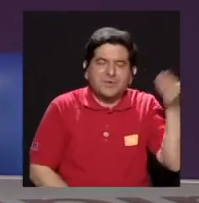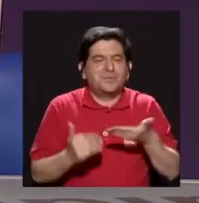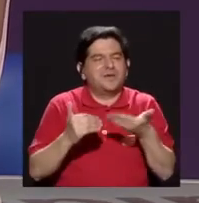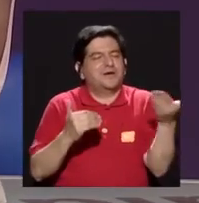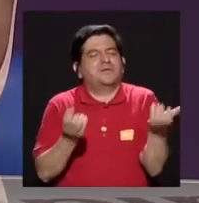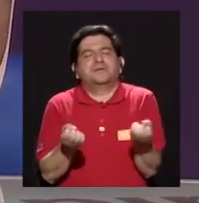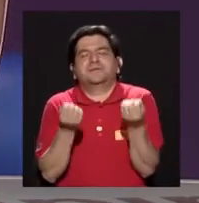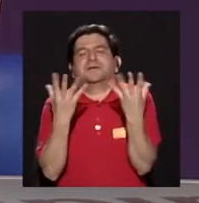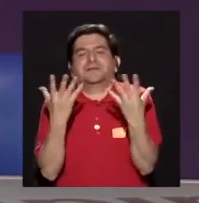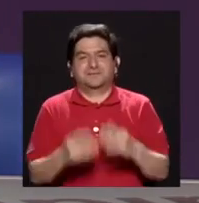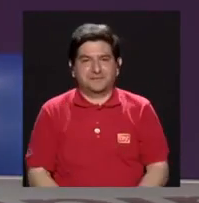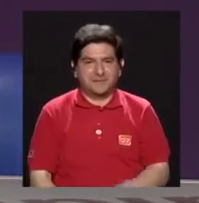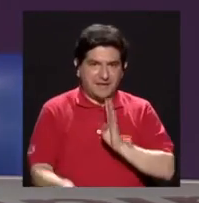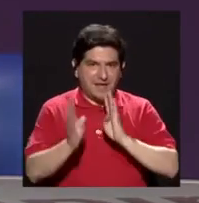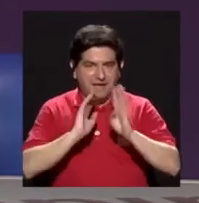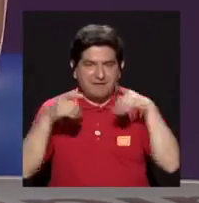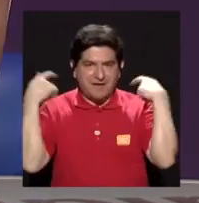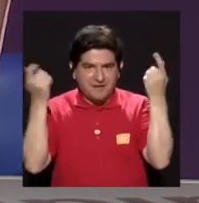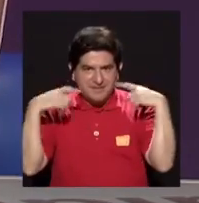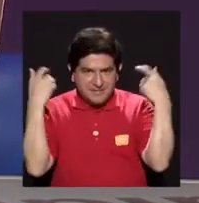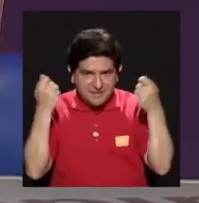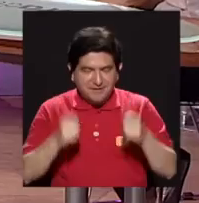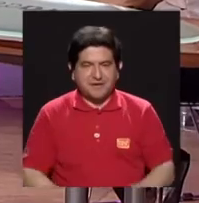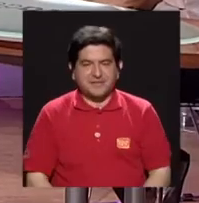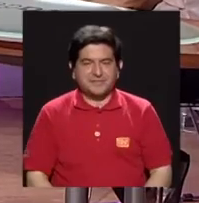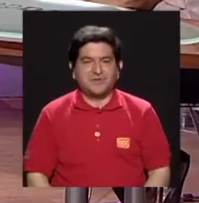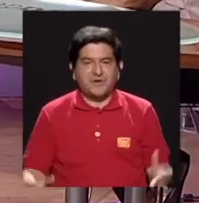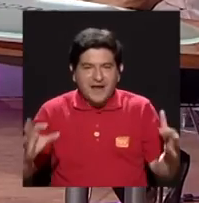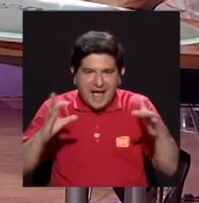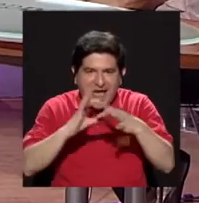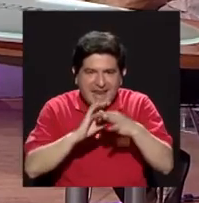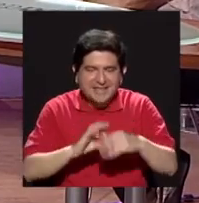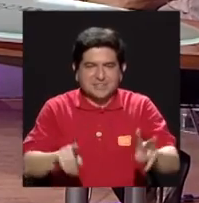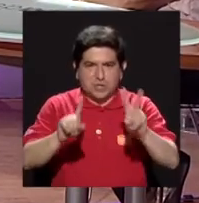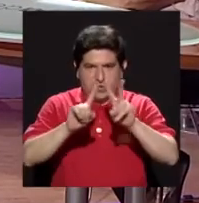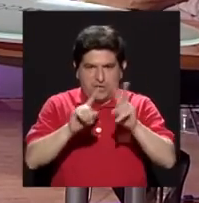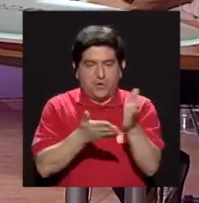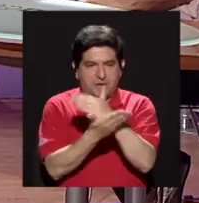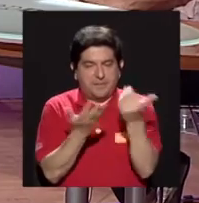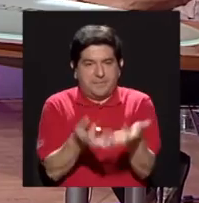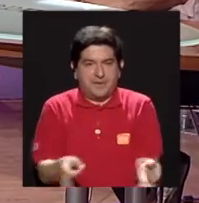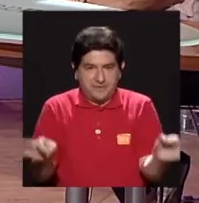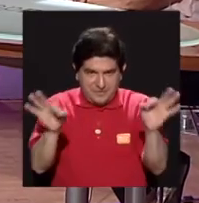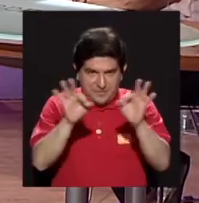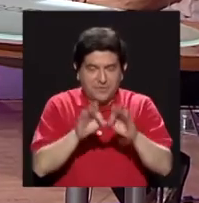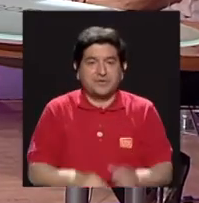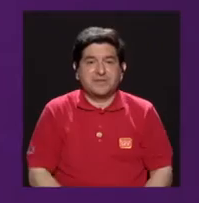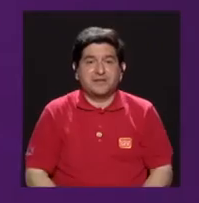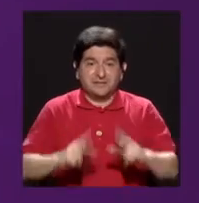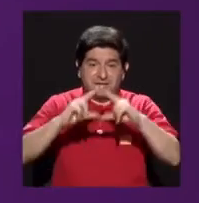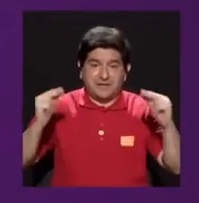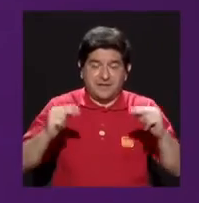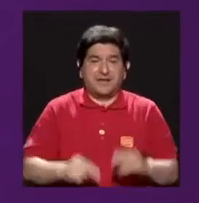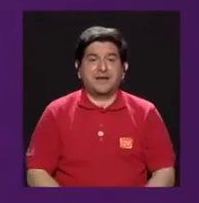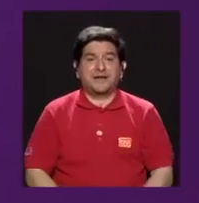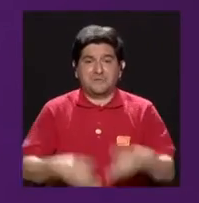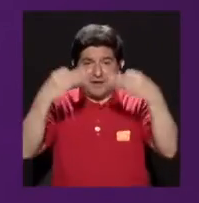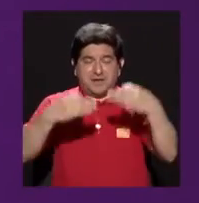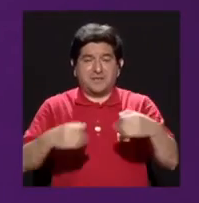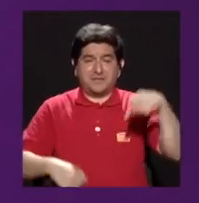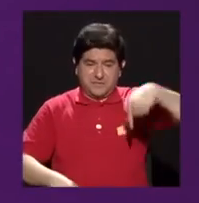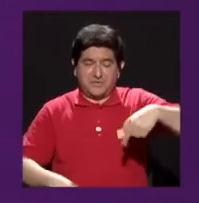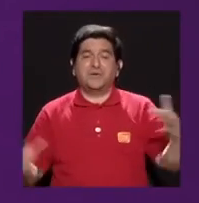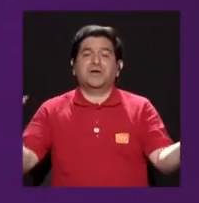hablábamos de cuando se celebra la anexión de Nicoya, ¿verdad? Fue una gran parte de Nicaragua que decidió venirse para acá. Y